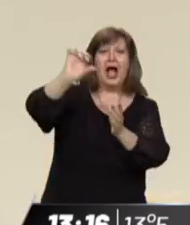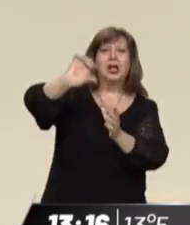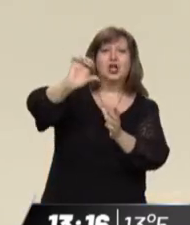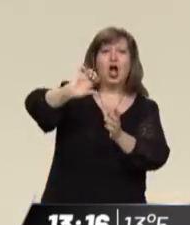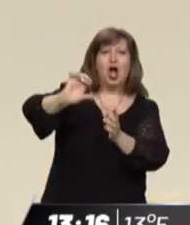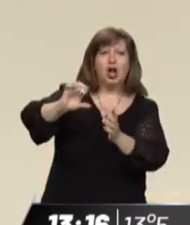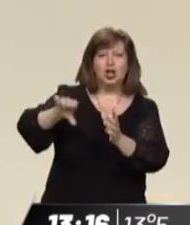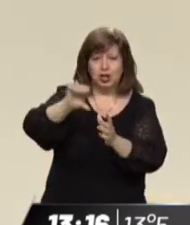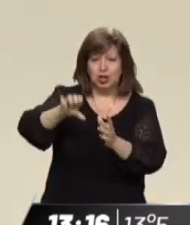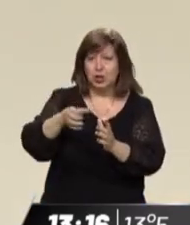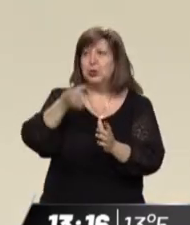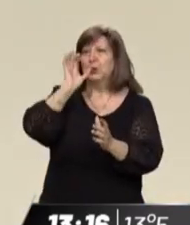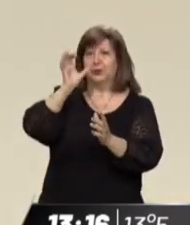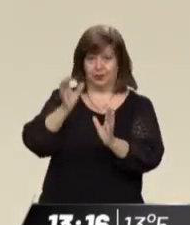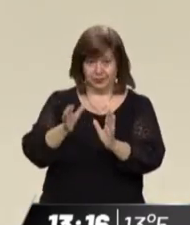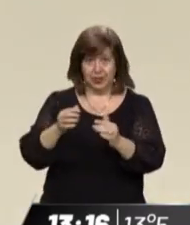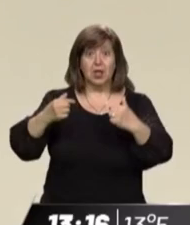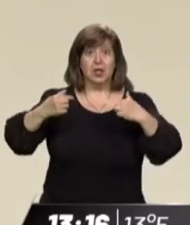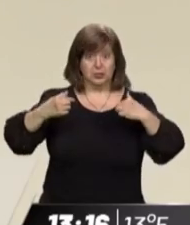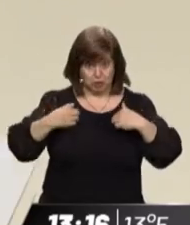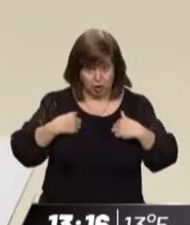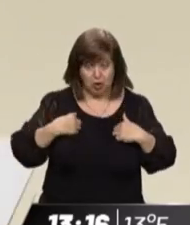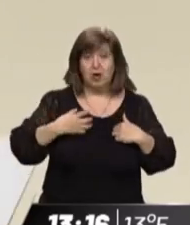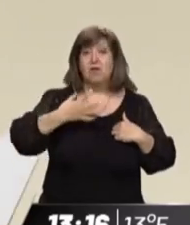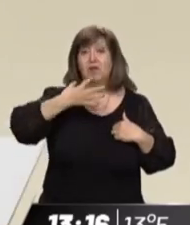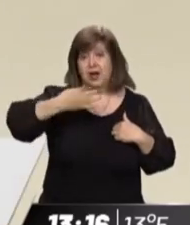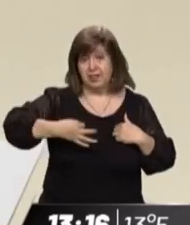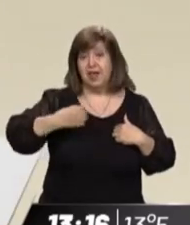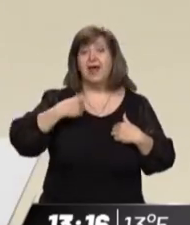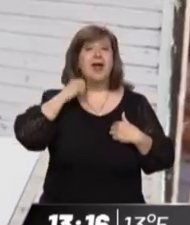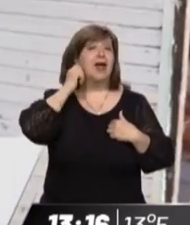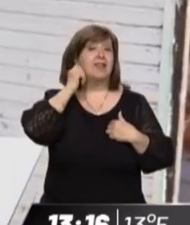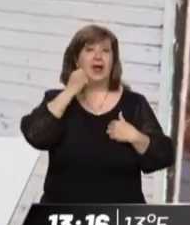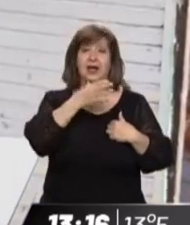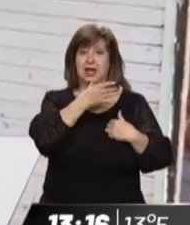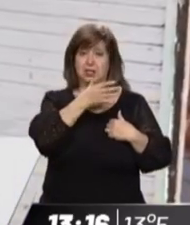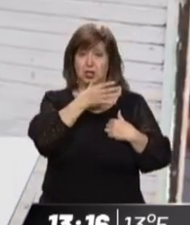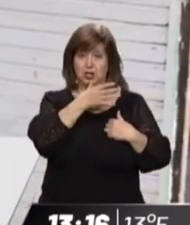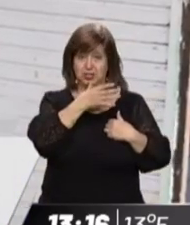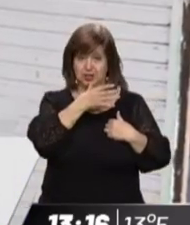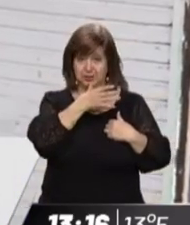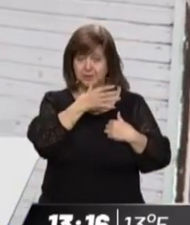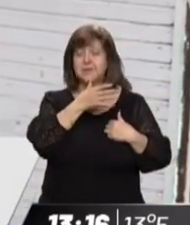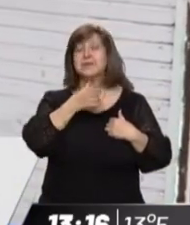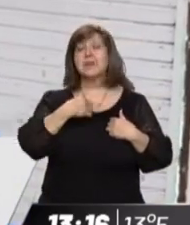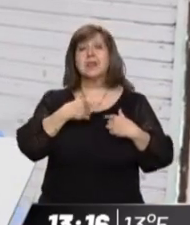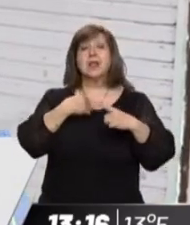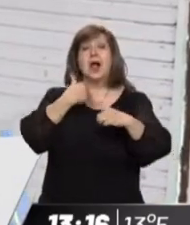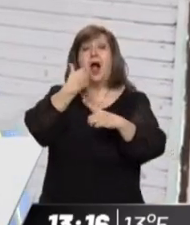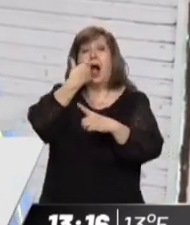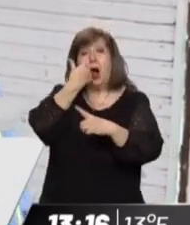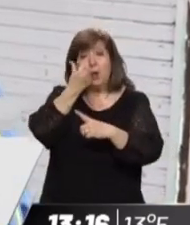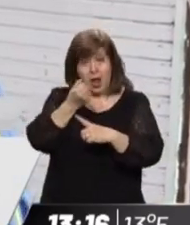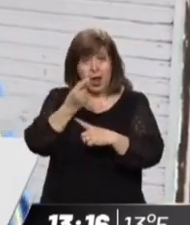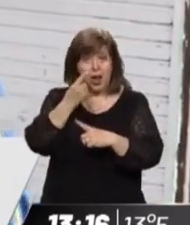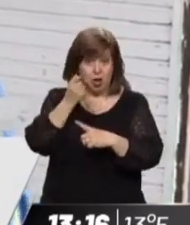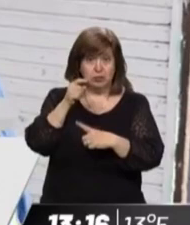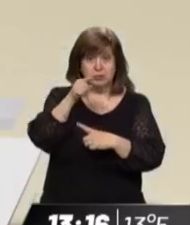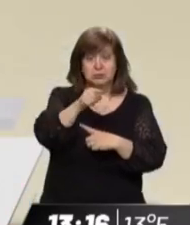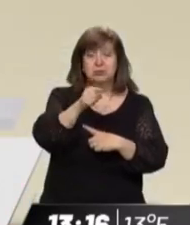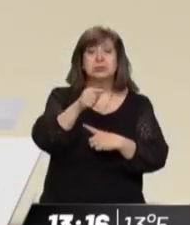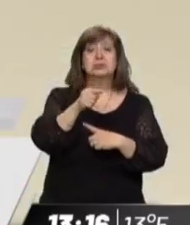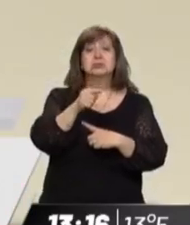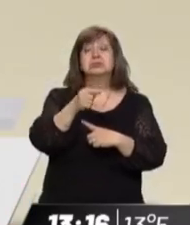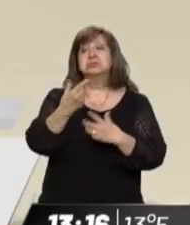Que le sacaba las pastillas a mi abuelo, tenía alrededor de 13, 14 años. ¿Y cómo las consumía? Y la tomaba